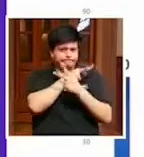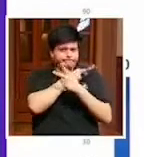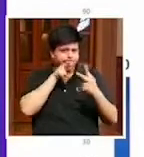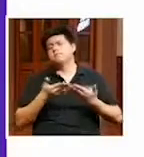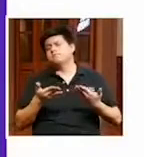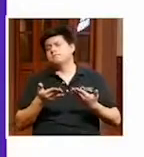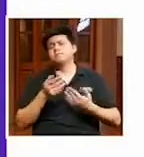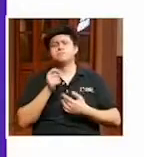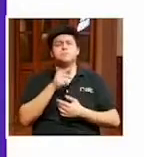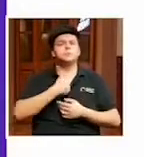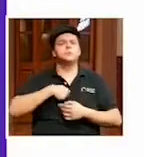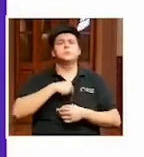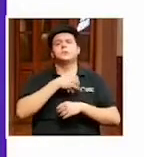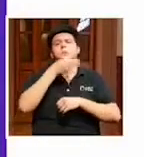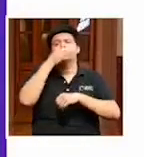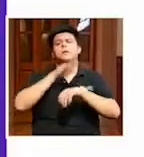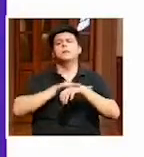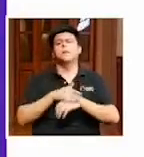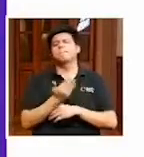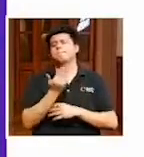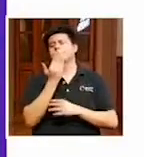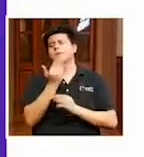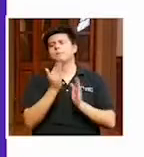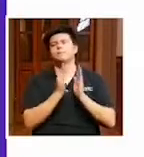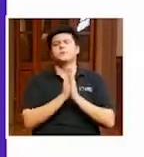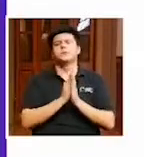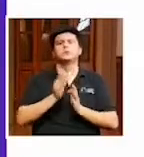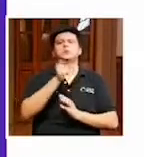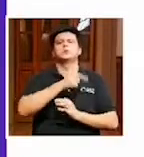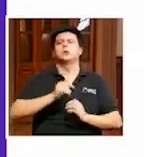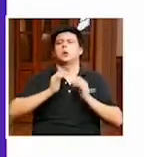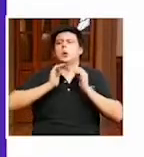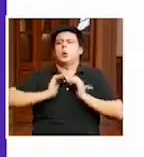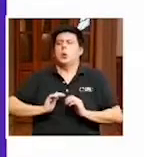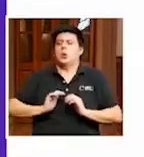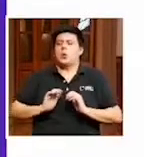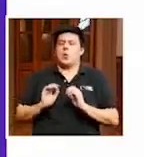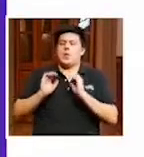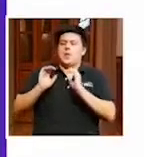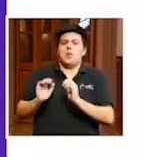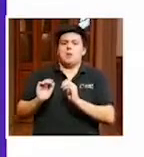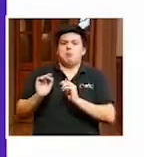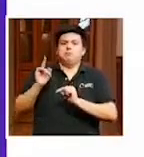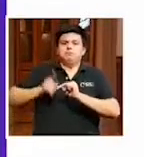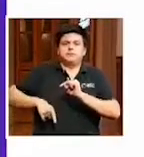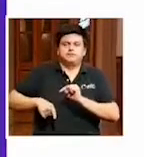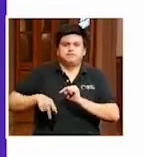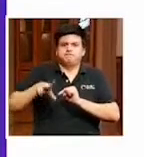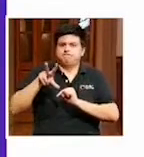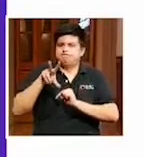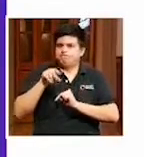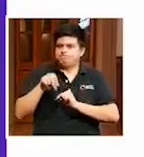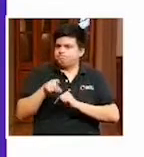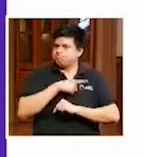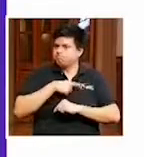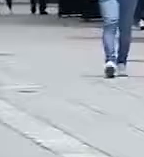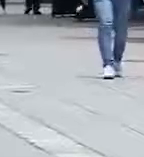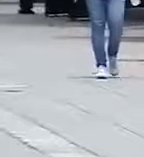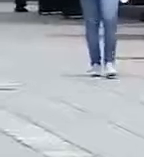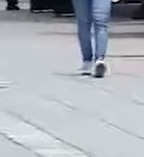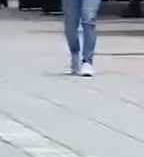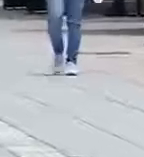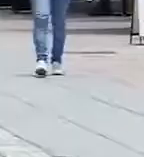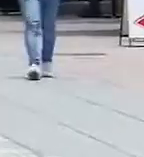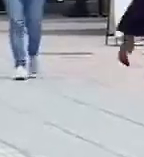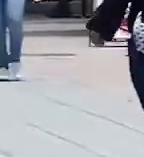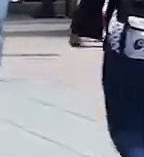Garza. Le seguimos pidiendo que no relajen sus medidas de seguridad, que no bajen la guardia.